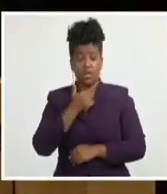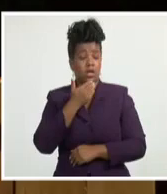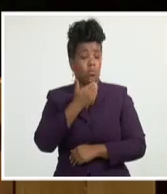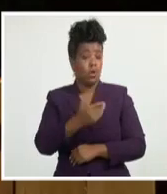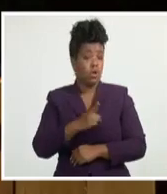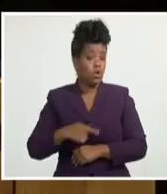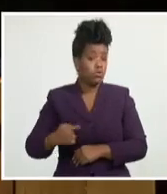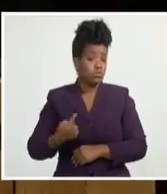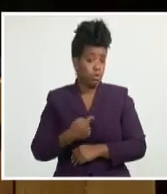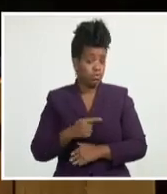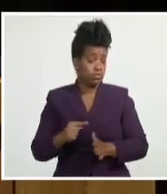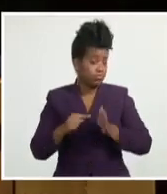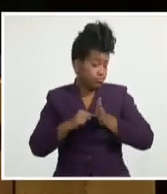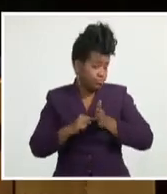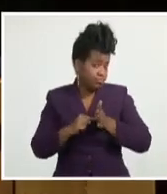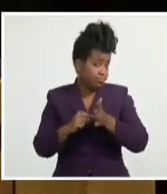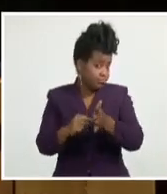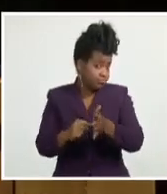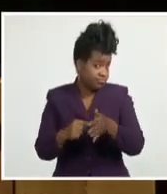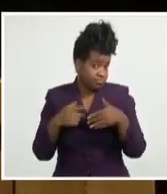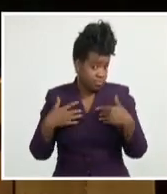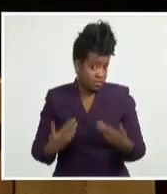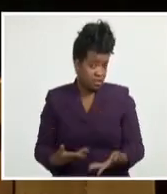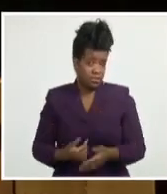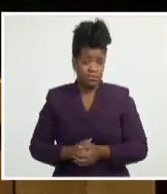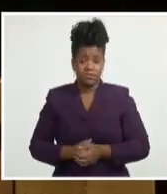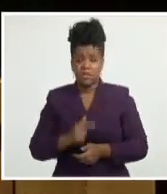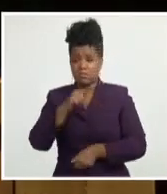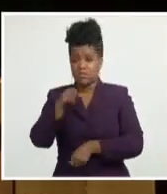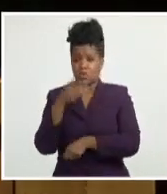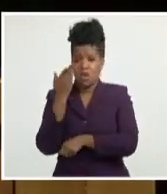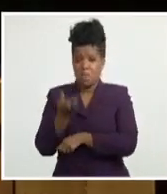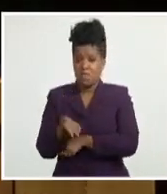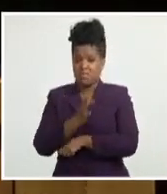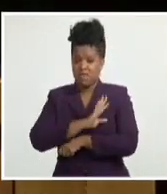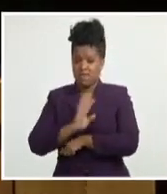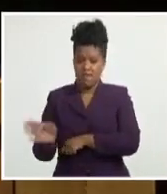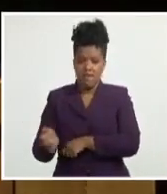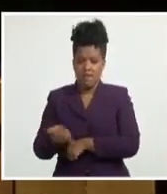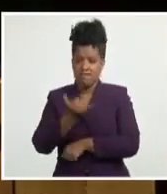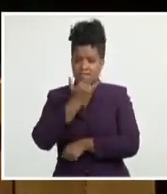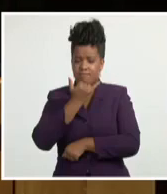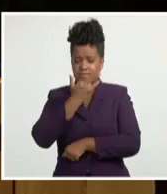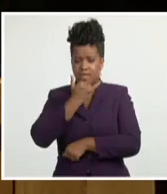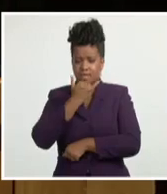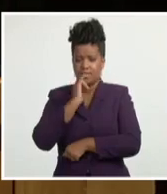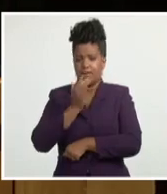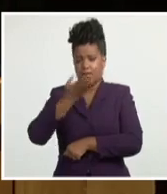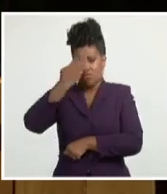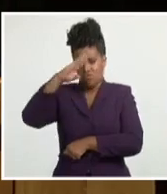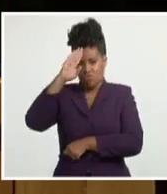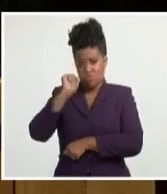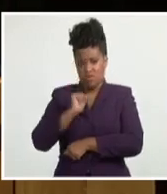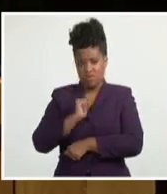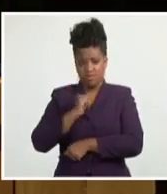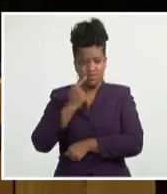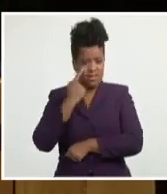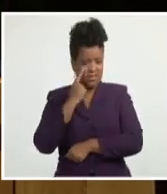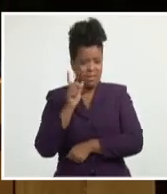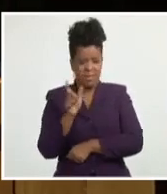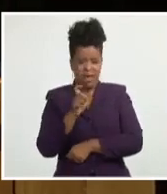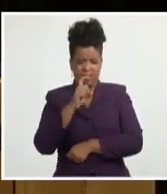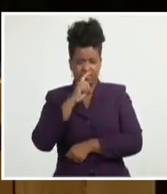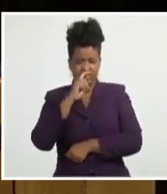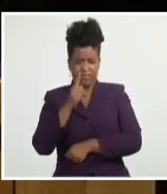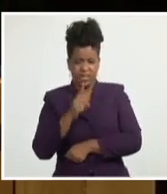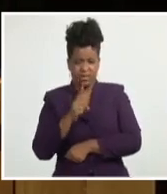mercenario que lucra con el destino de todos, a los que piden invasión ya, a los que continuamente ofenden de palabra y de hecho, a quienes